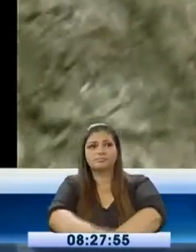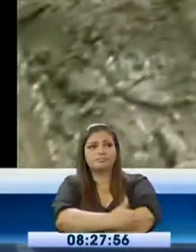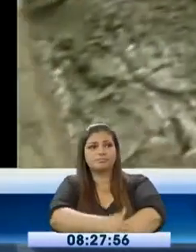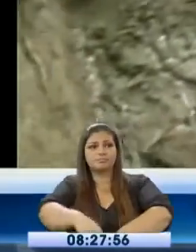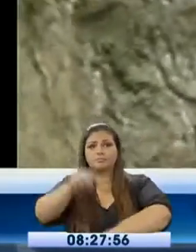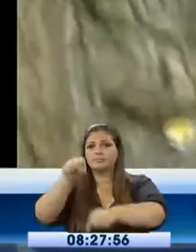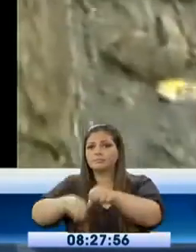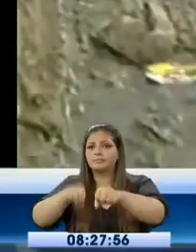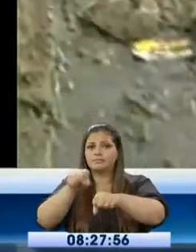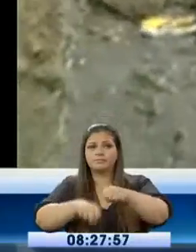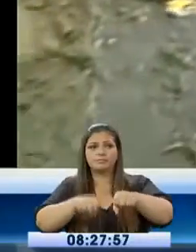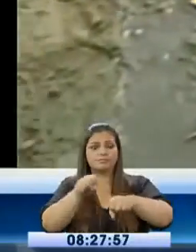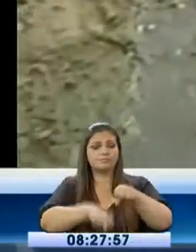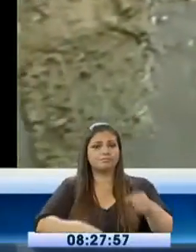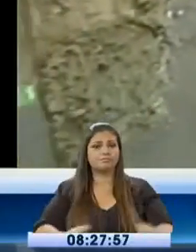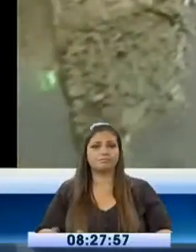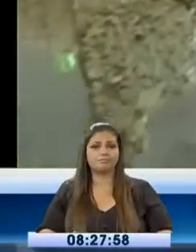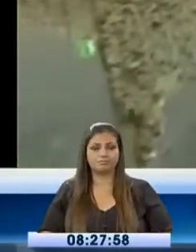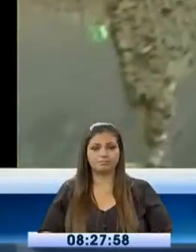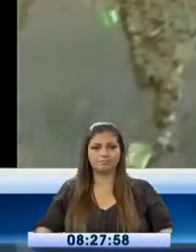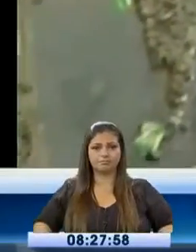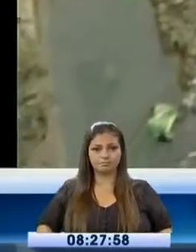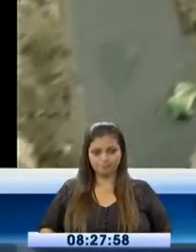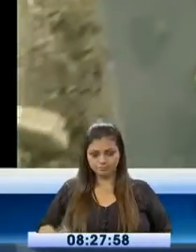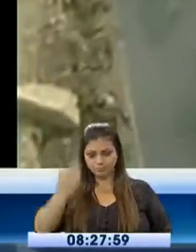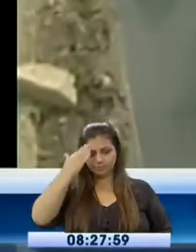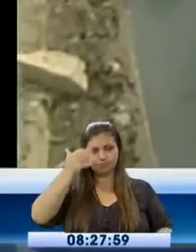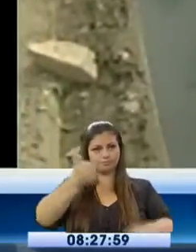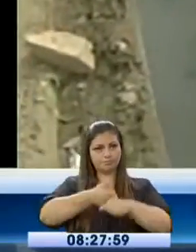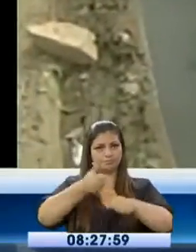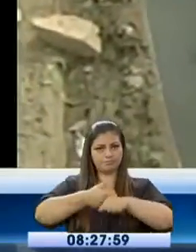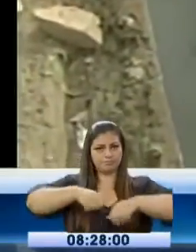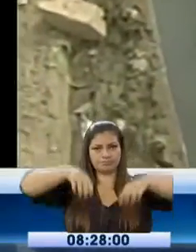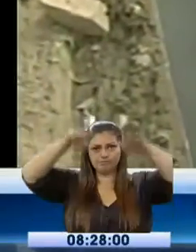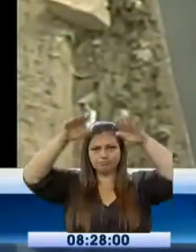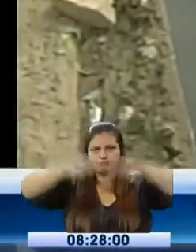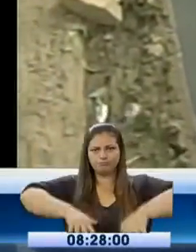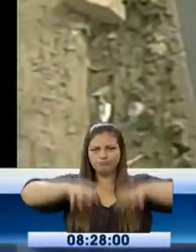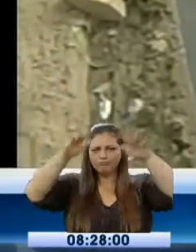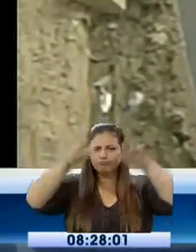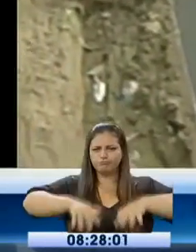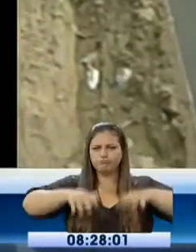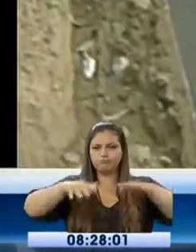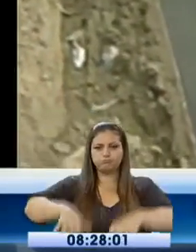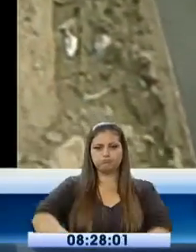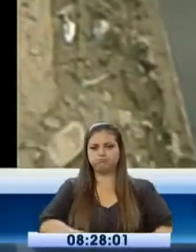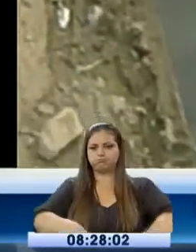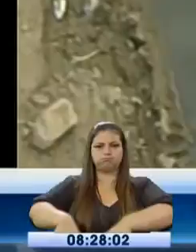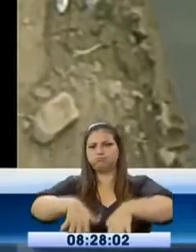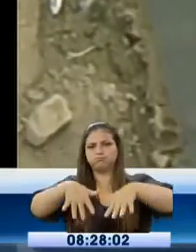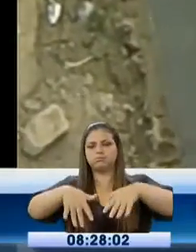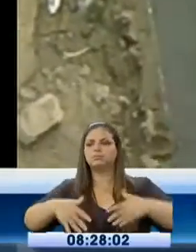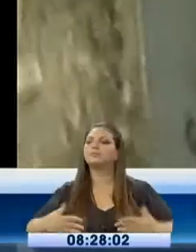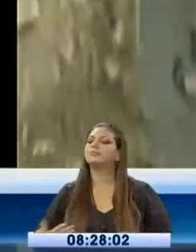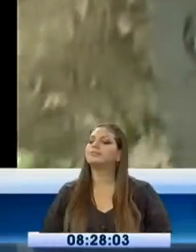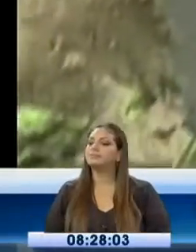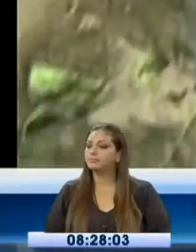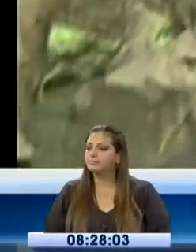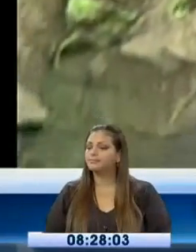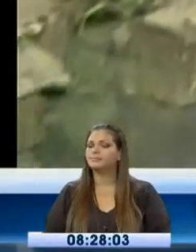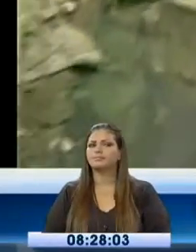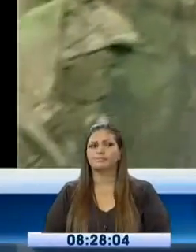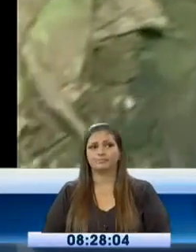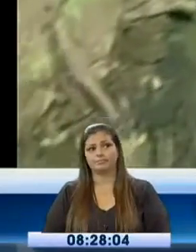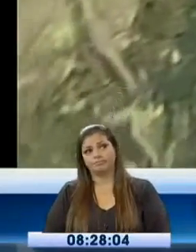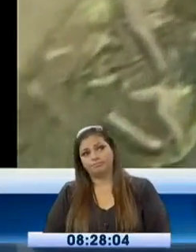miedo da, que a la realidad ya viene la corriente del niño, ya se viene el niño, usted sabe que los carros ahorita andarán, pero con la corriente del